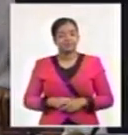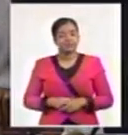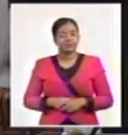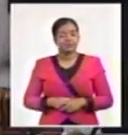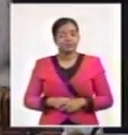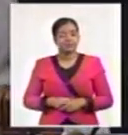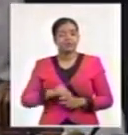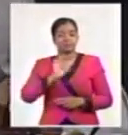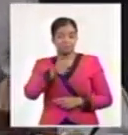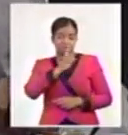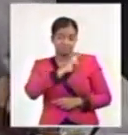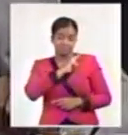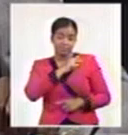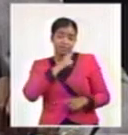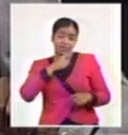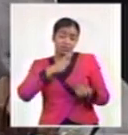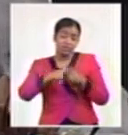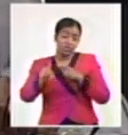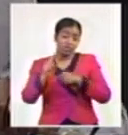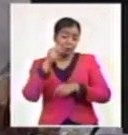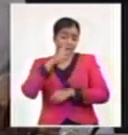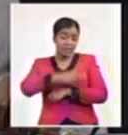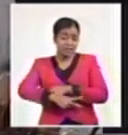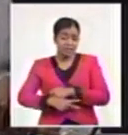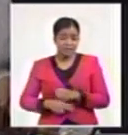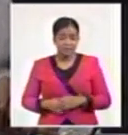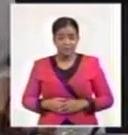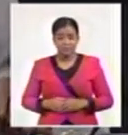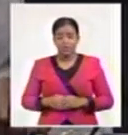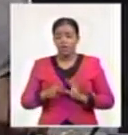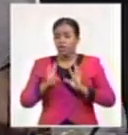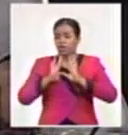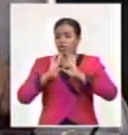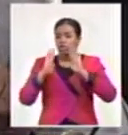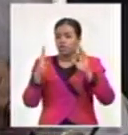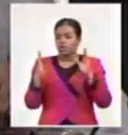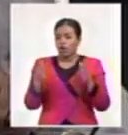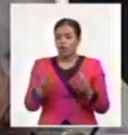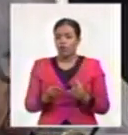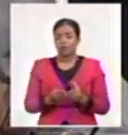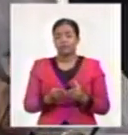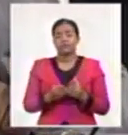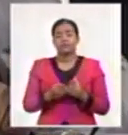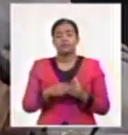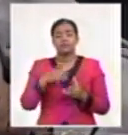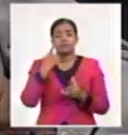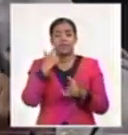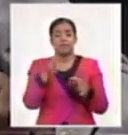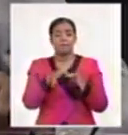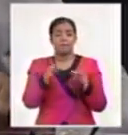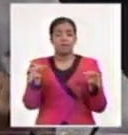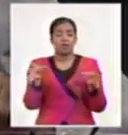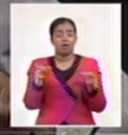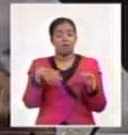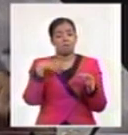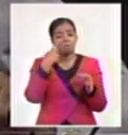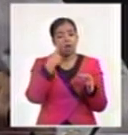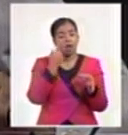en estas nuevas estructuras, todas son de Asia, algunas de África